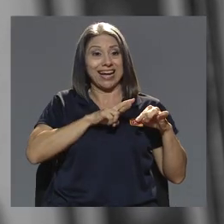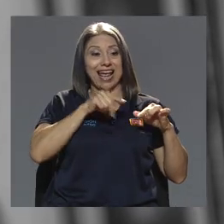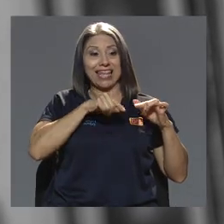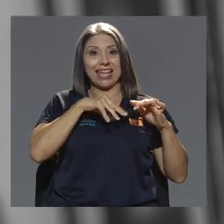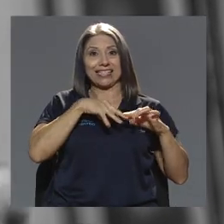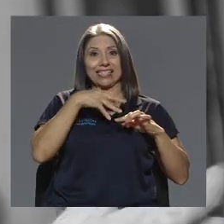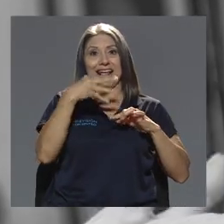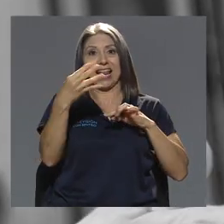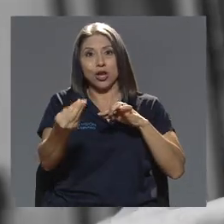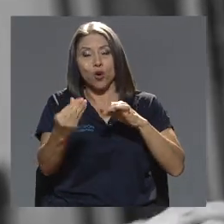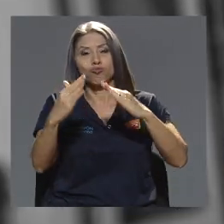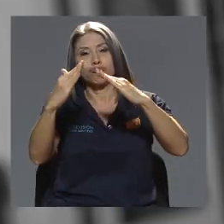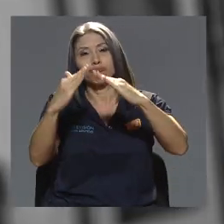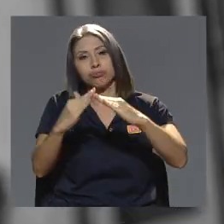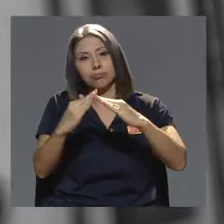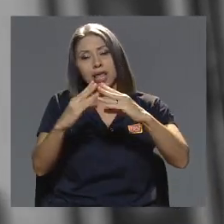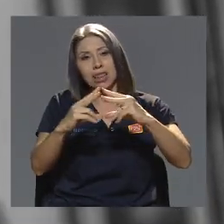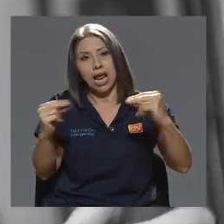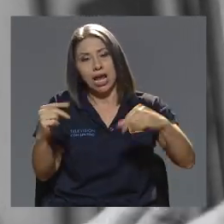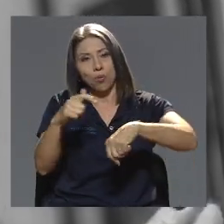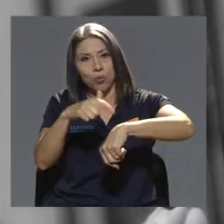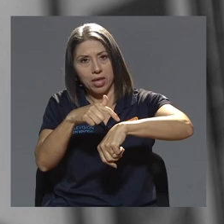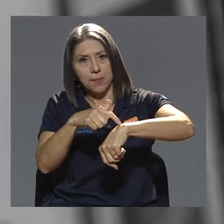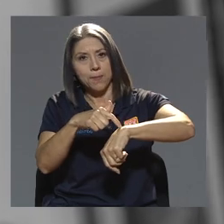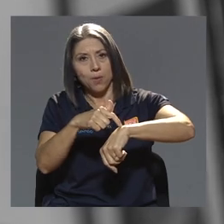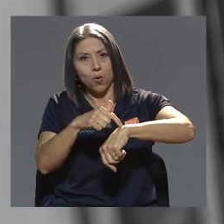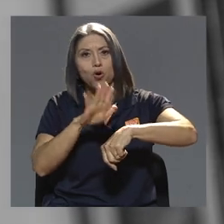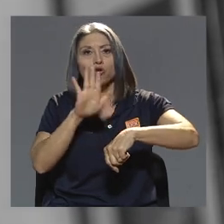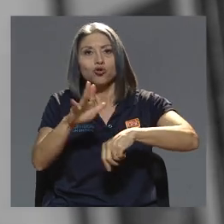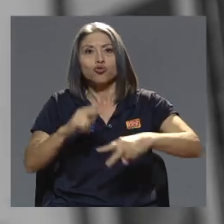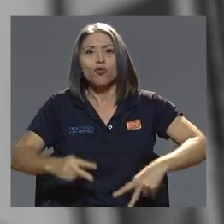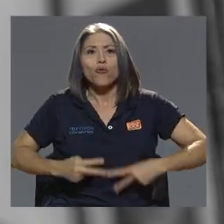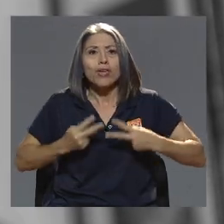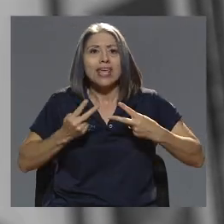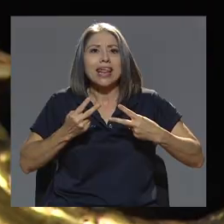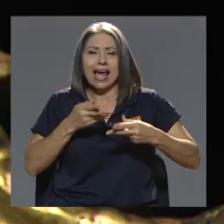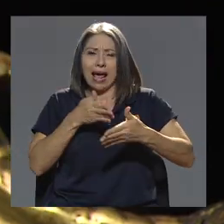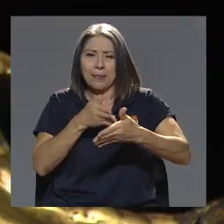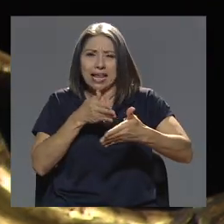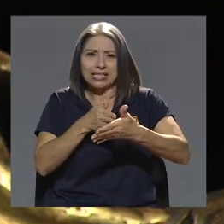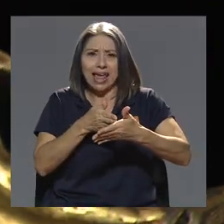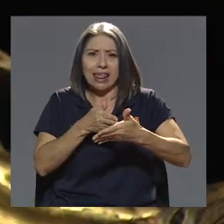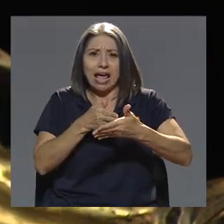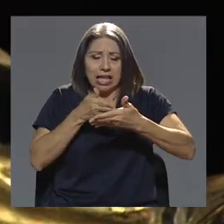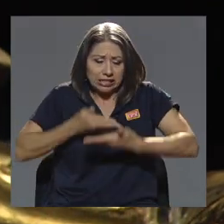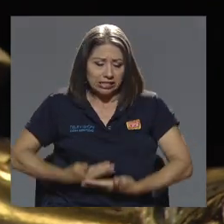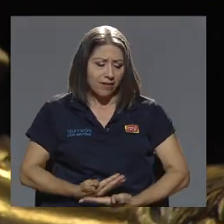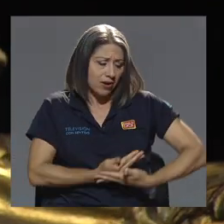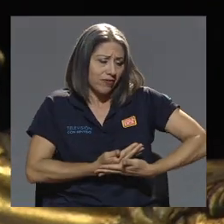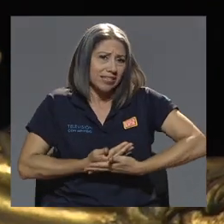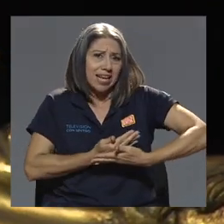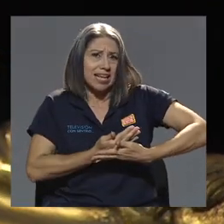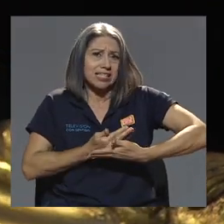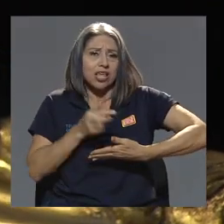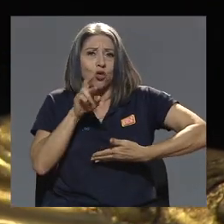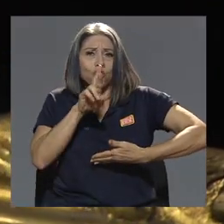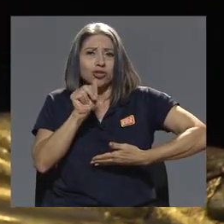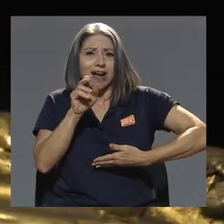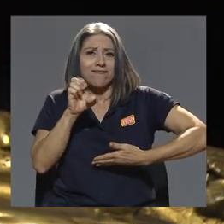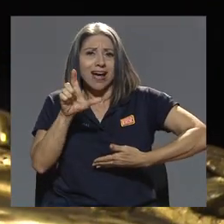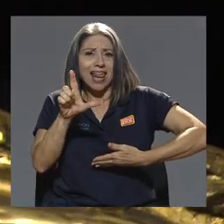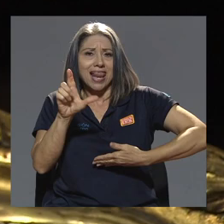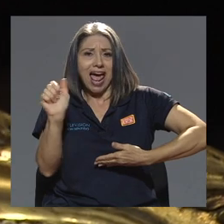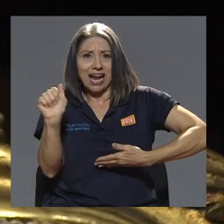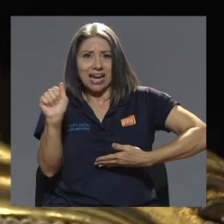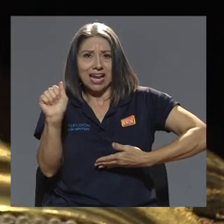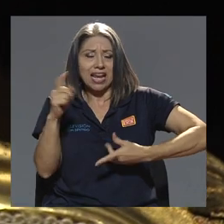Nicaragua. Su vida se ve amenazada, estaba recién nacido Rafael Ángel, y entonces toman la decisión de